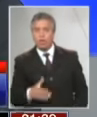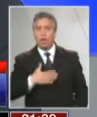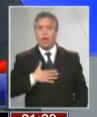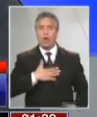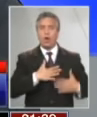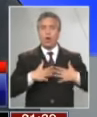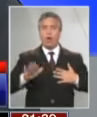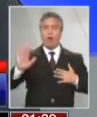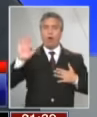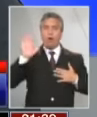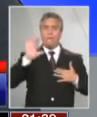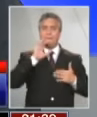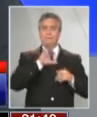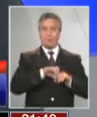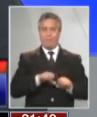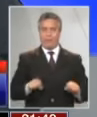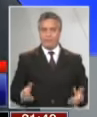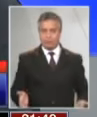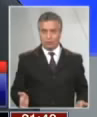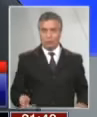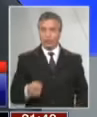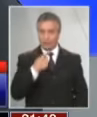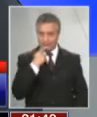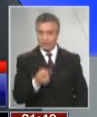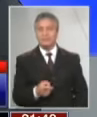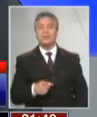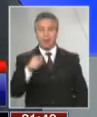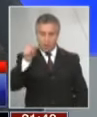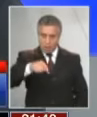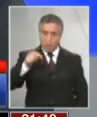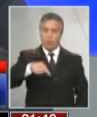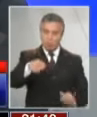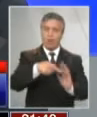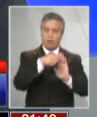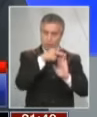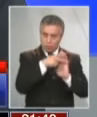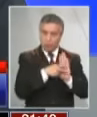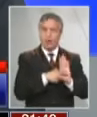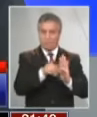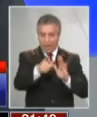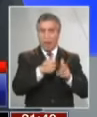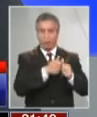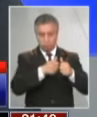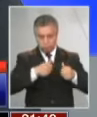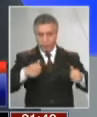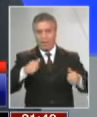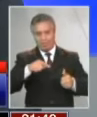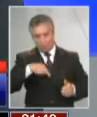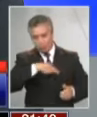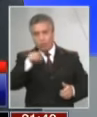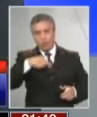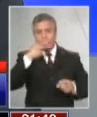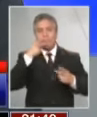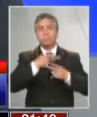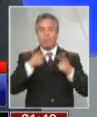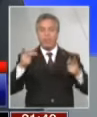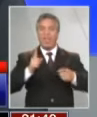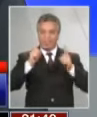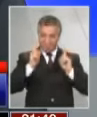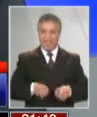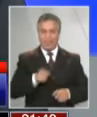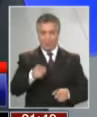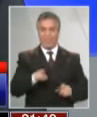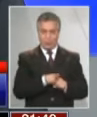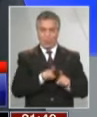cada uno asume sus responsabilidades. Ahora, si a pesar de eso, que en mi opinión es la norma que todas las autoridades públicas deberían tener,